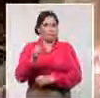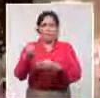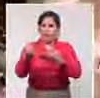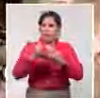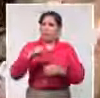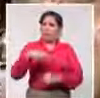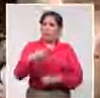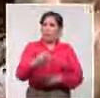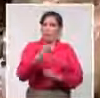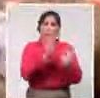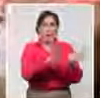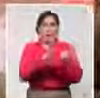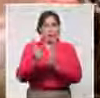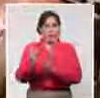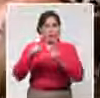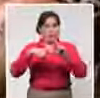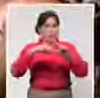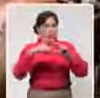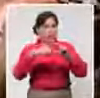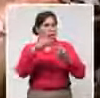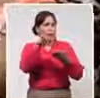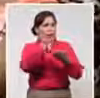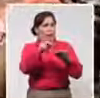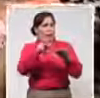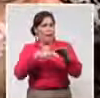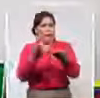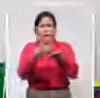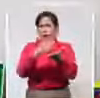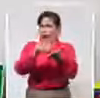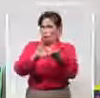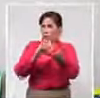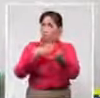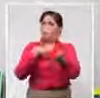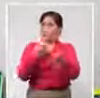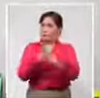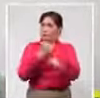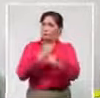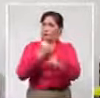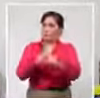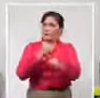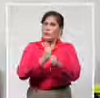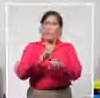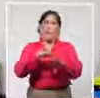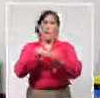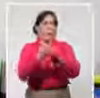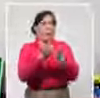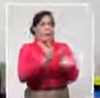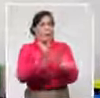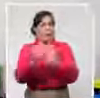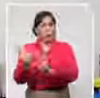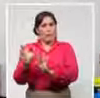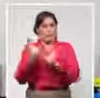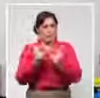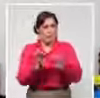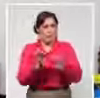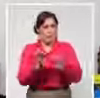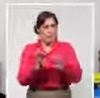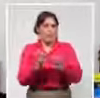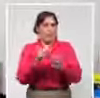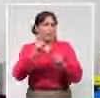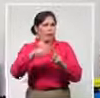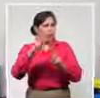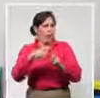días me repasa, se lee cada uno de los contenidos que yo he trabajado y me repasa esos contenidos en